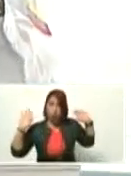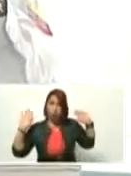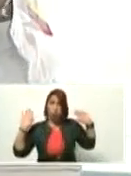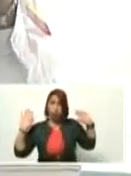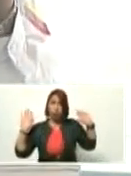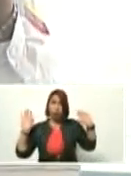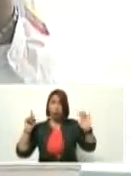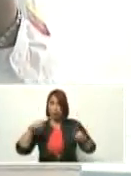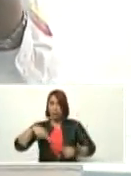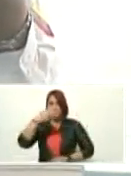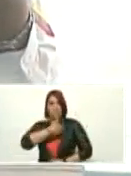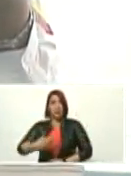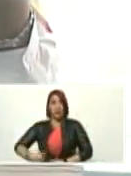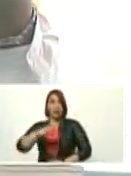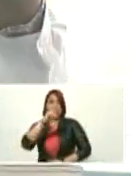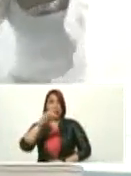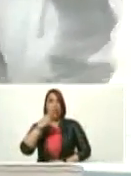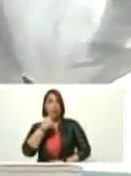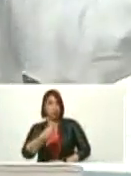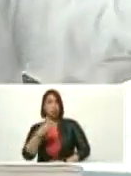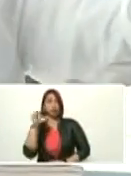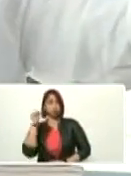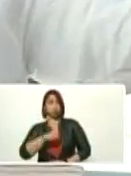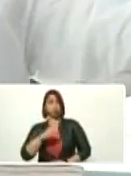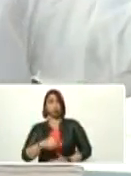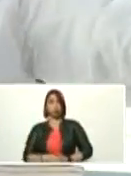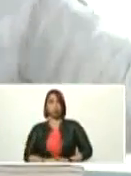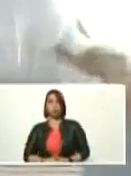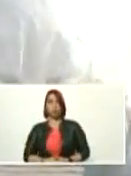Pedro Calzadilla, historiador.